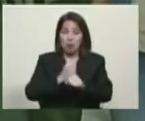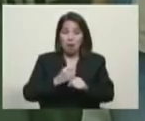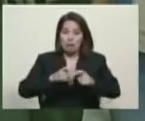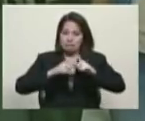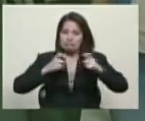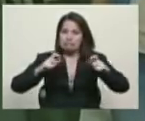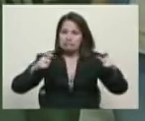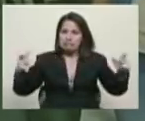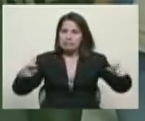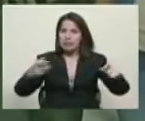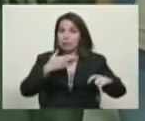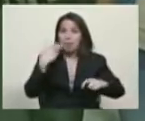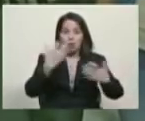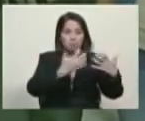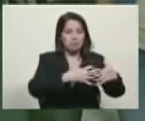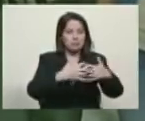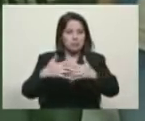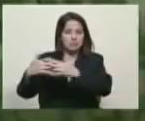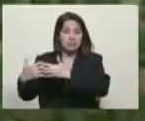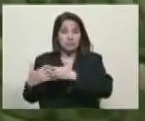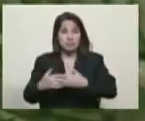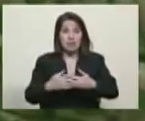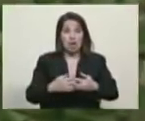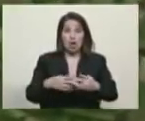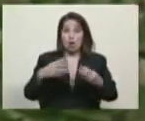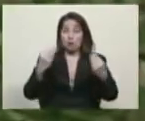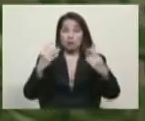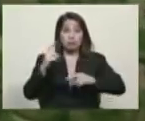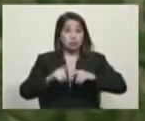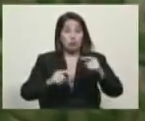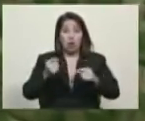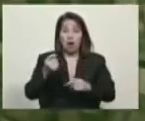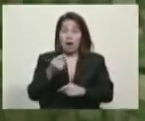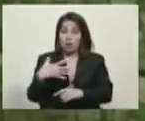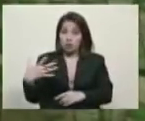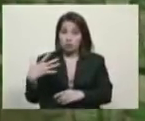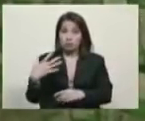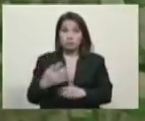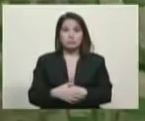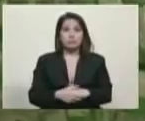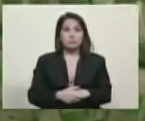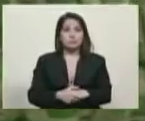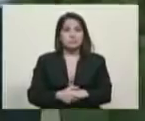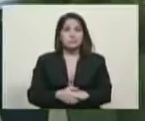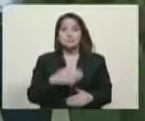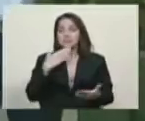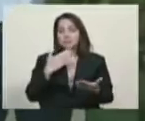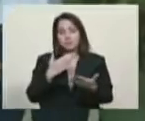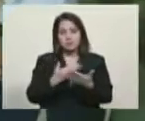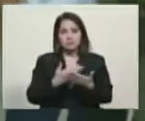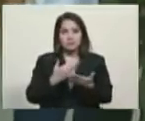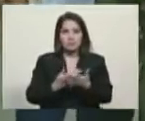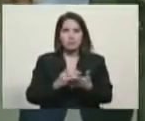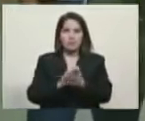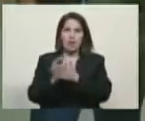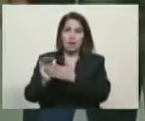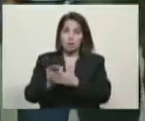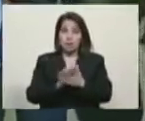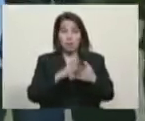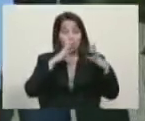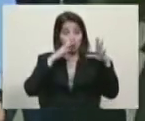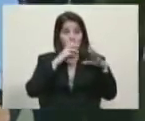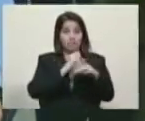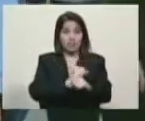expansión y para producir a mayor escala a mediano y largo plazo. Gracias. Así es, bueno, gracias compañeros por la